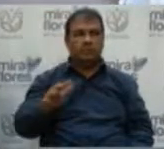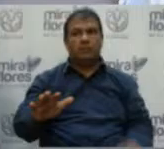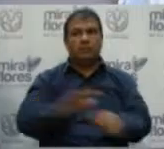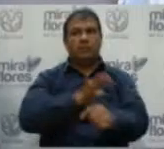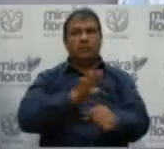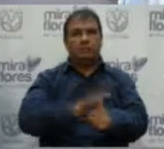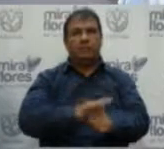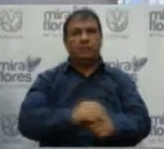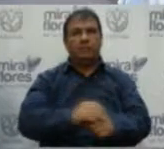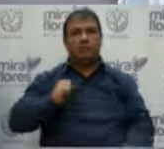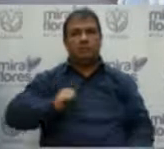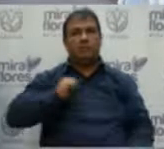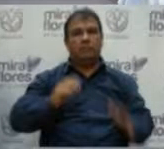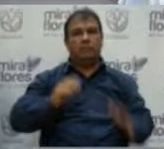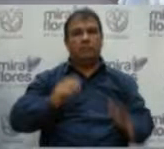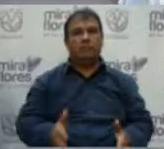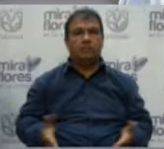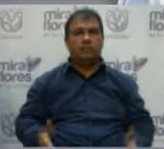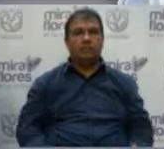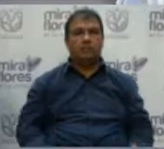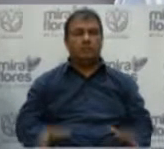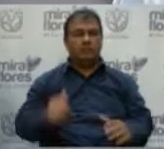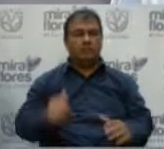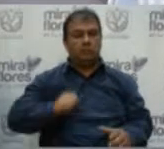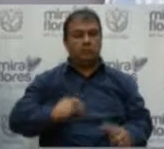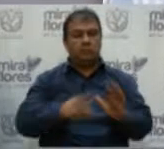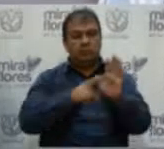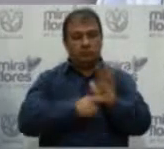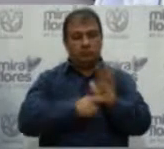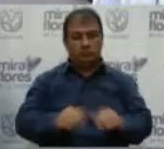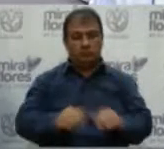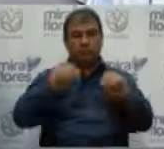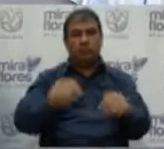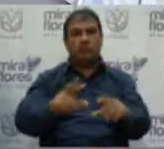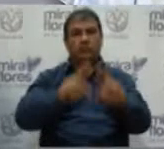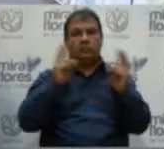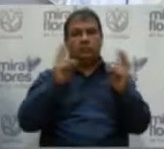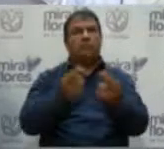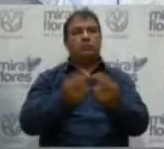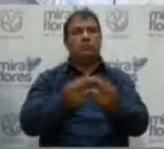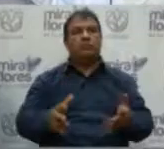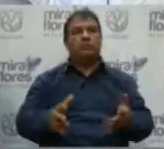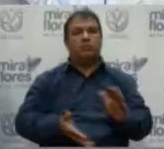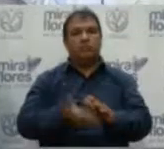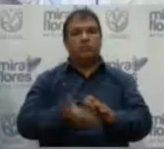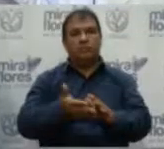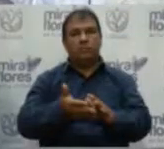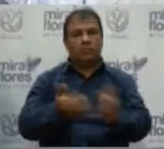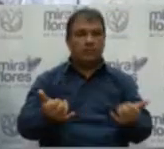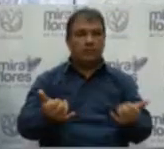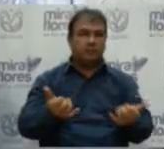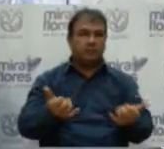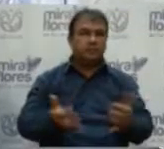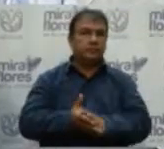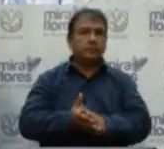alcalde. Muy bien, con el quórum reglamentario damos por instalada la sesión y vamos entonces a